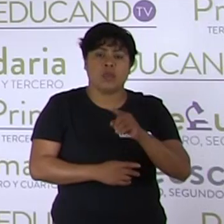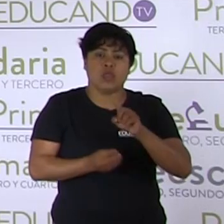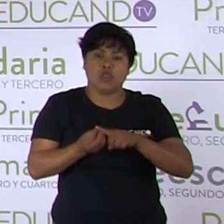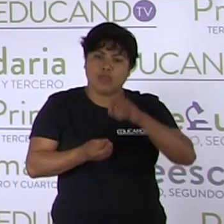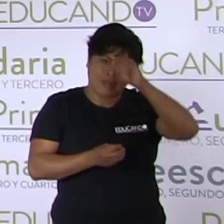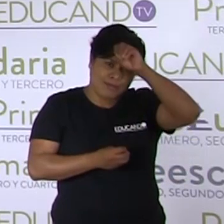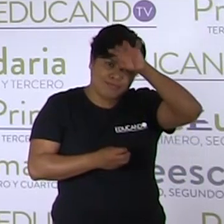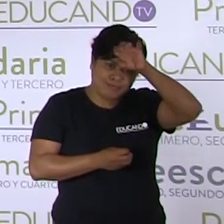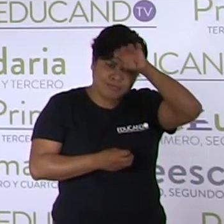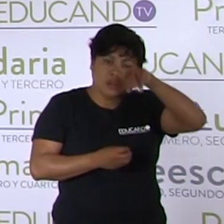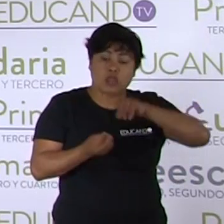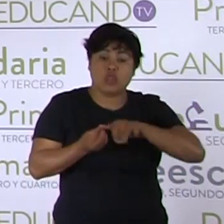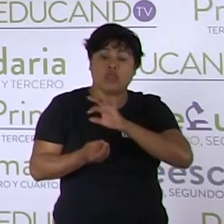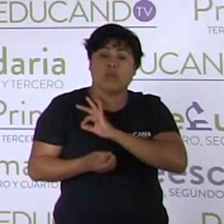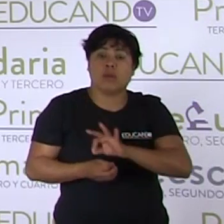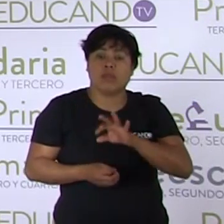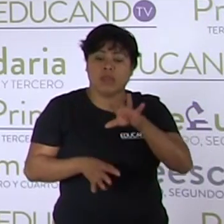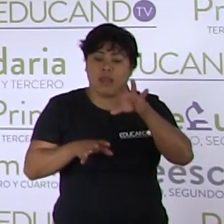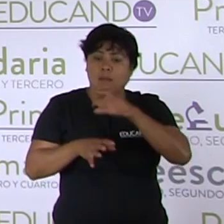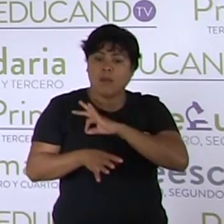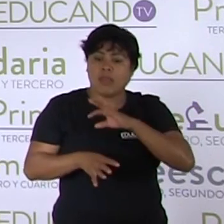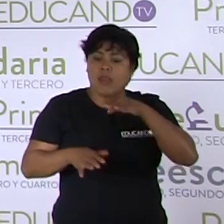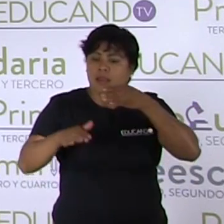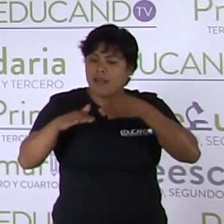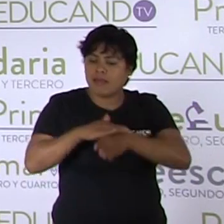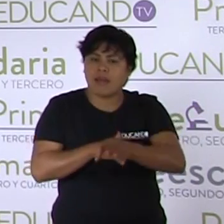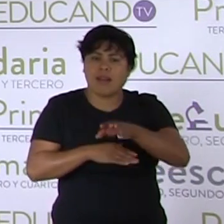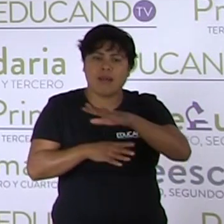extraño azar pudo alcanzar el mar prohibido.